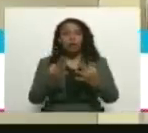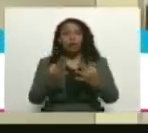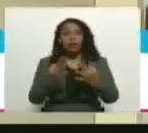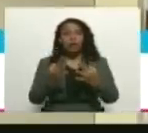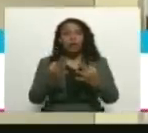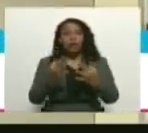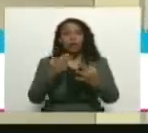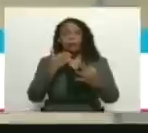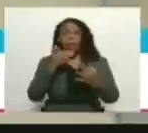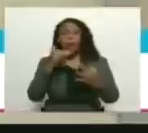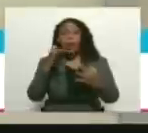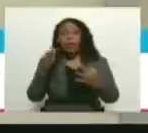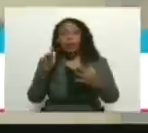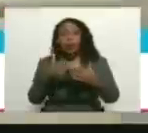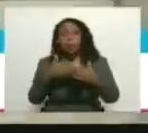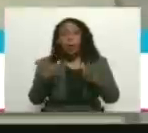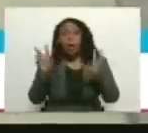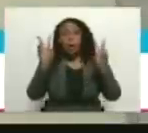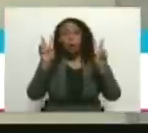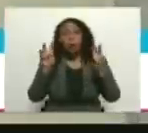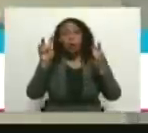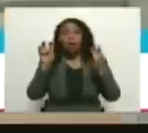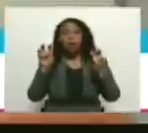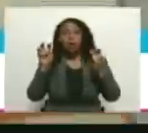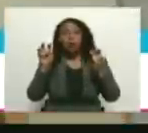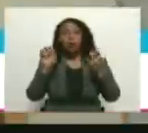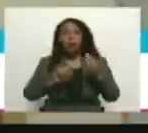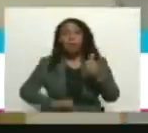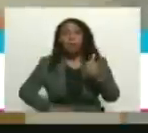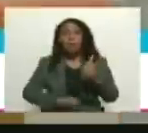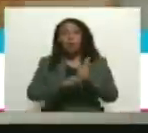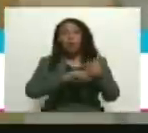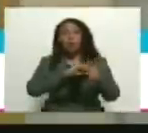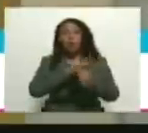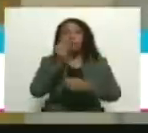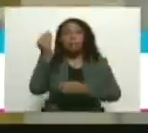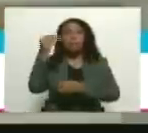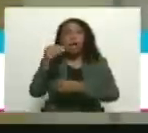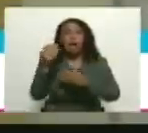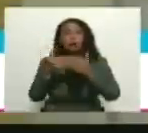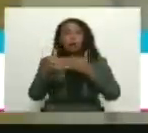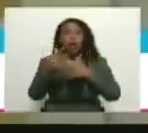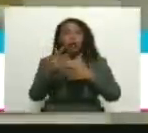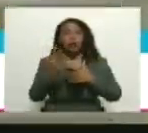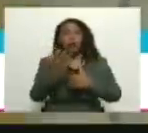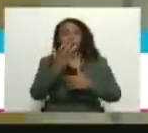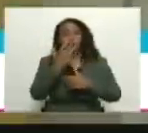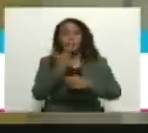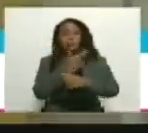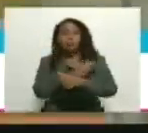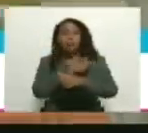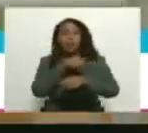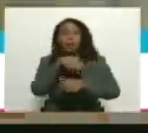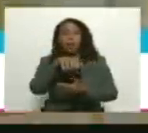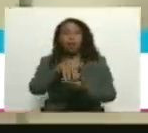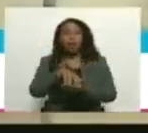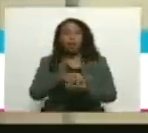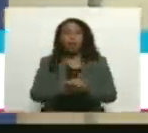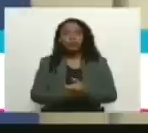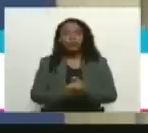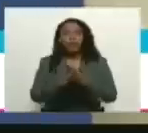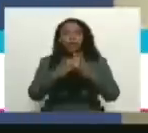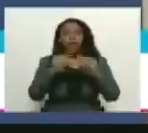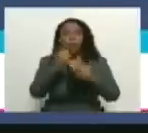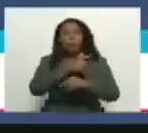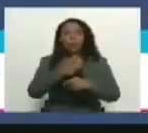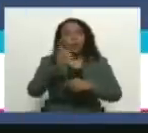un punto de vacunación que nos va a ayudar a fortalecer nuestro plan ampliado de inmunizaciones en este estado, y que todo el mundo sepa que